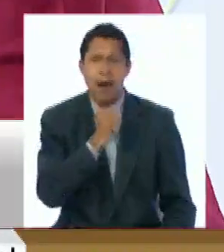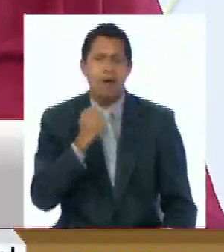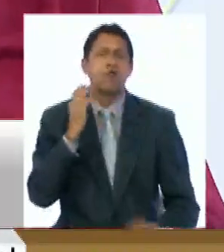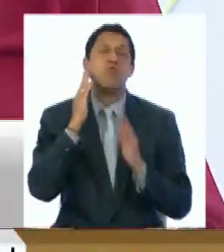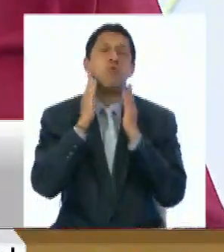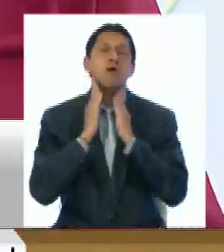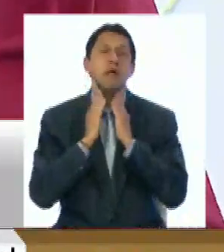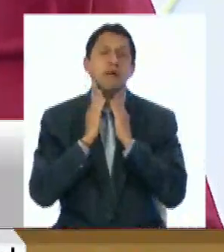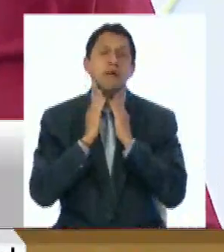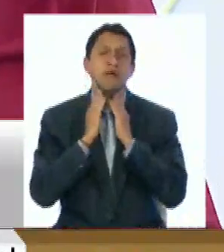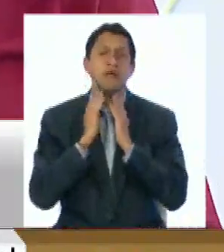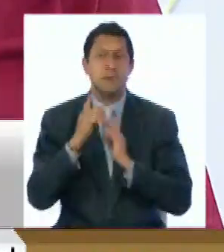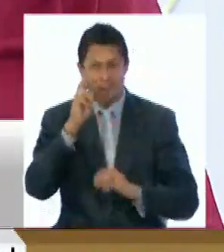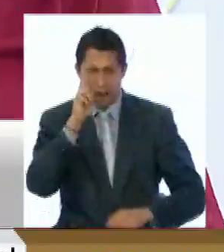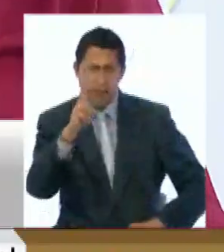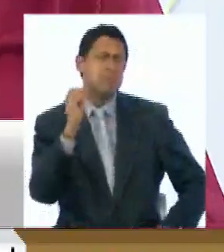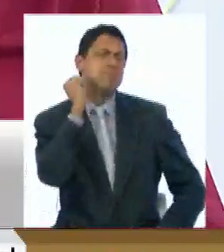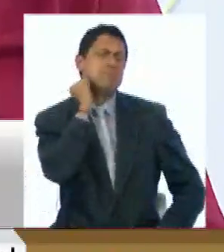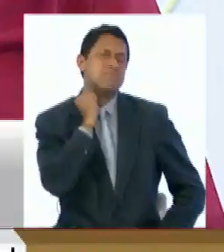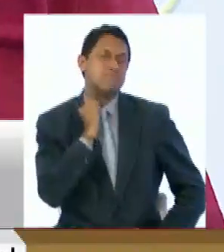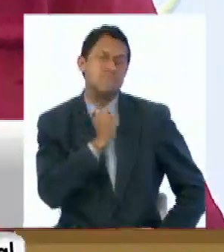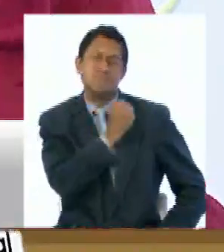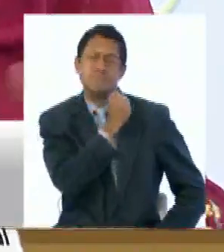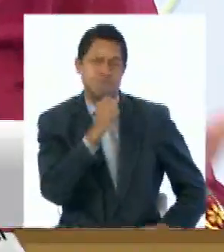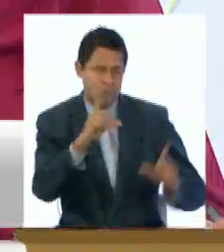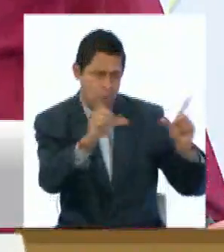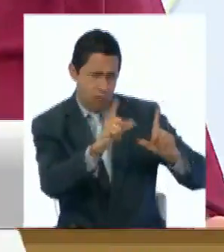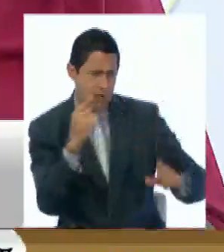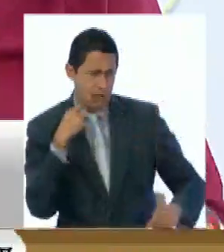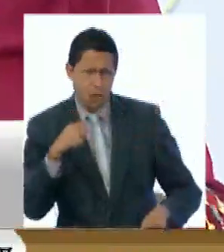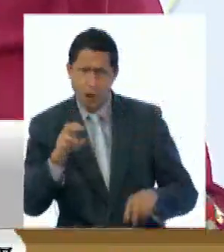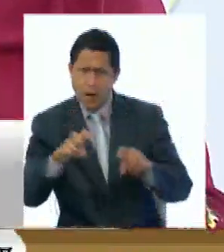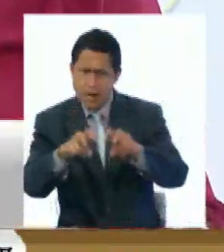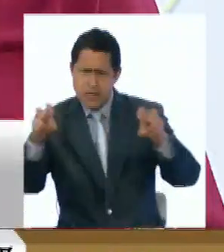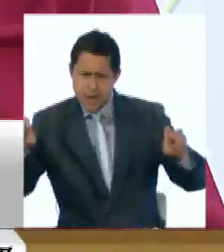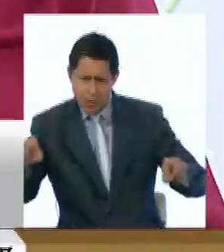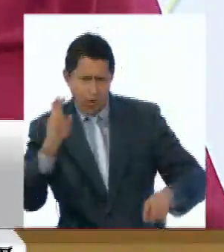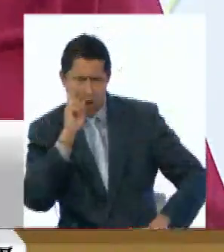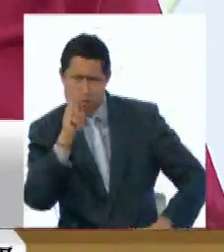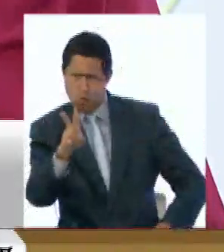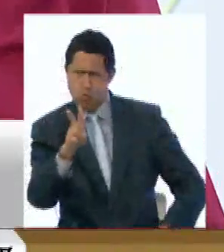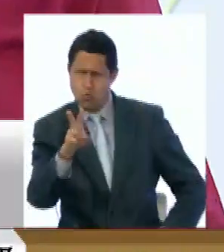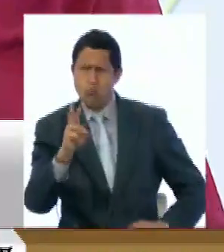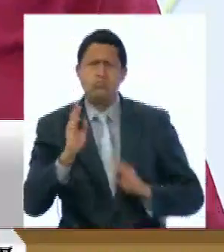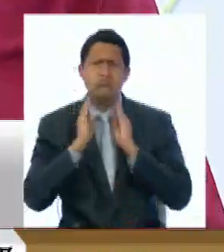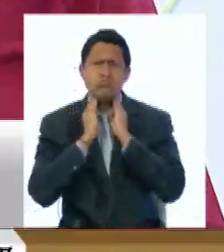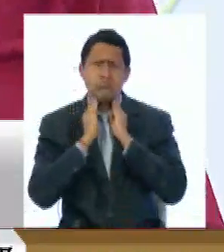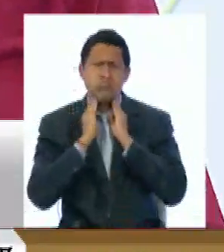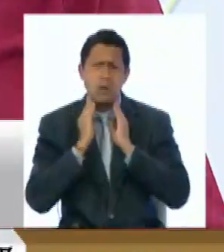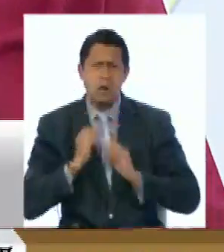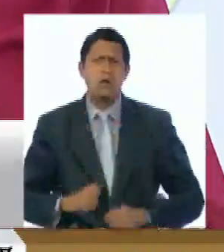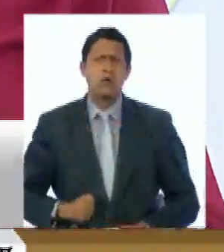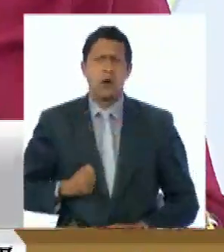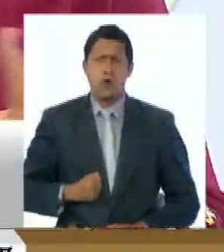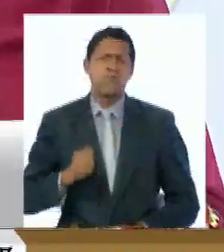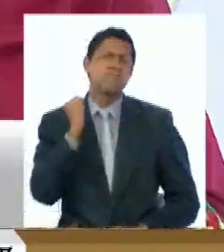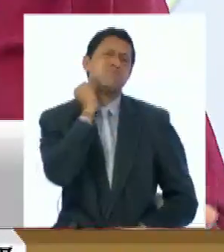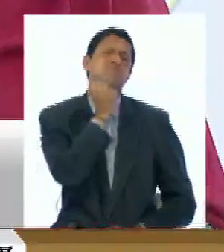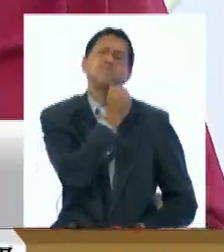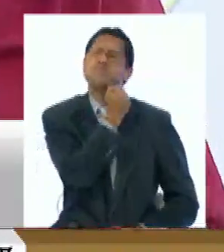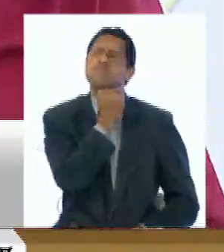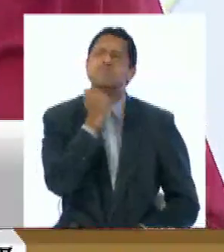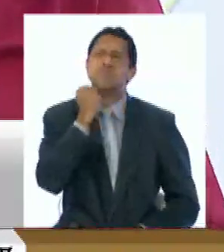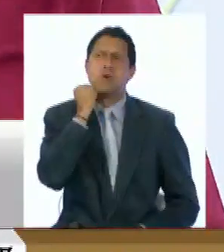cuello que muchos médicos lo hacen incluso a veces la paciente va al ginecólogo el ginecólogo como hace cosas no grama le hace un eco de cuello o para